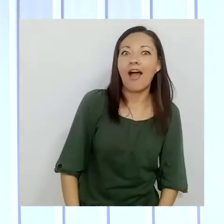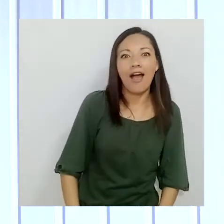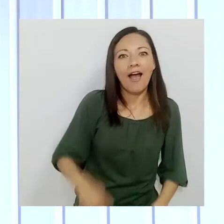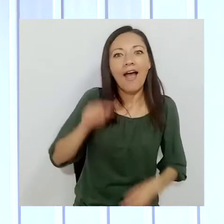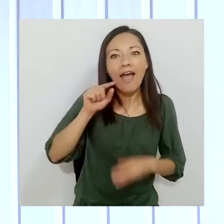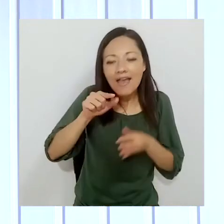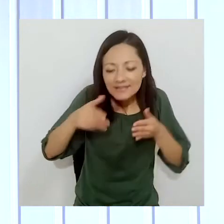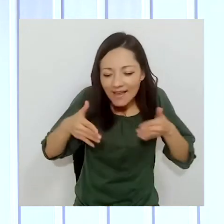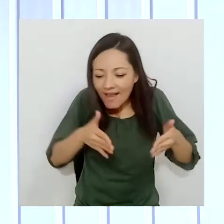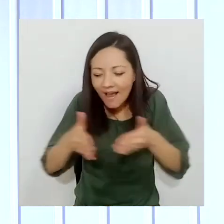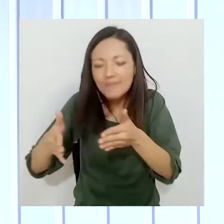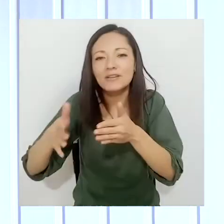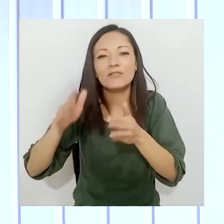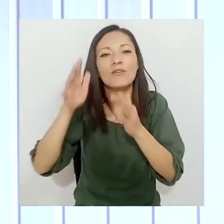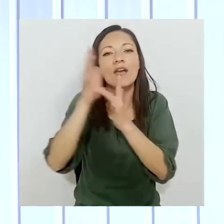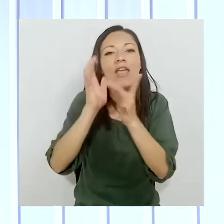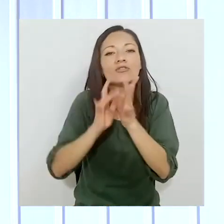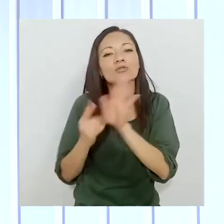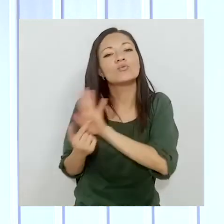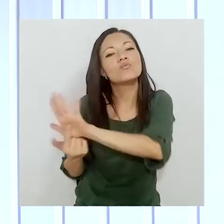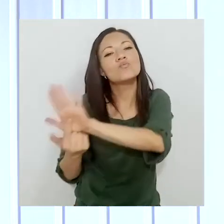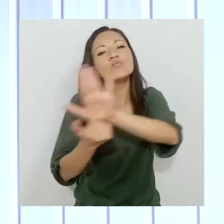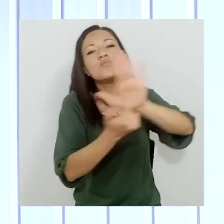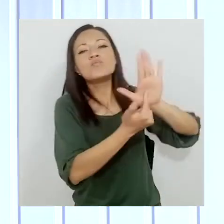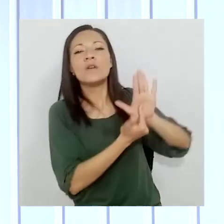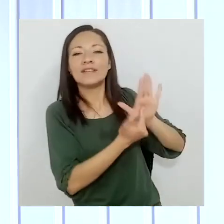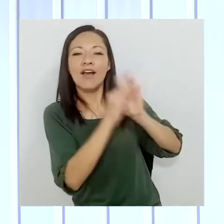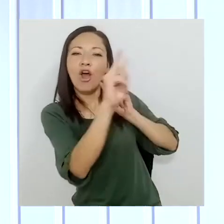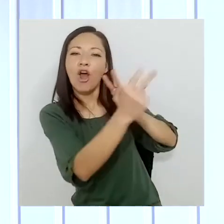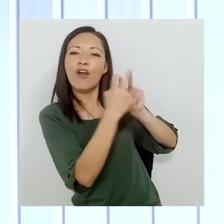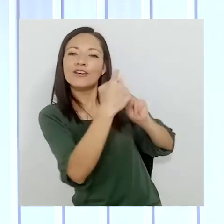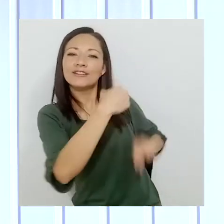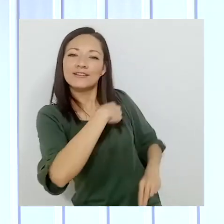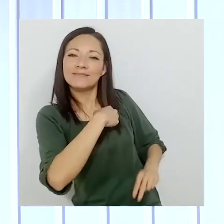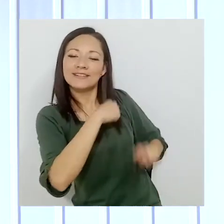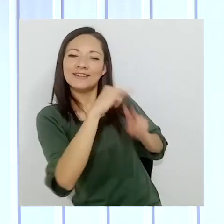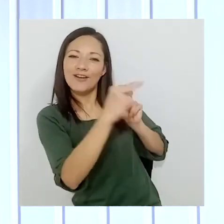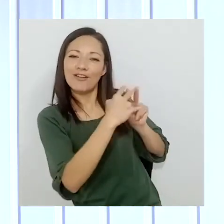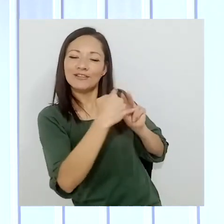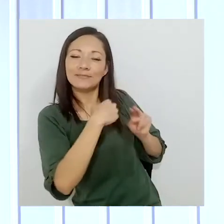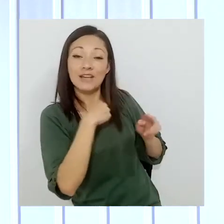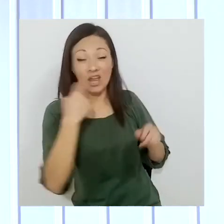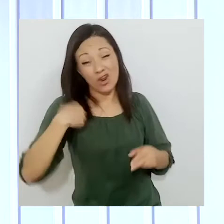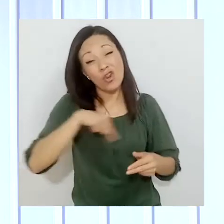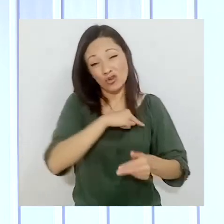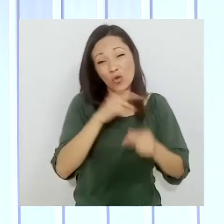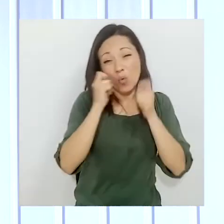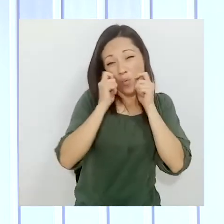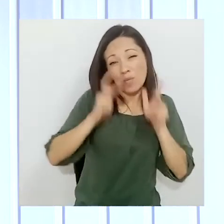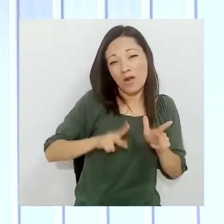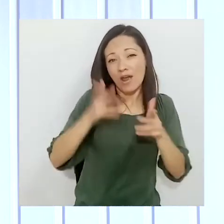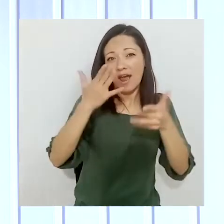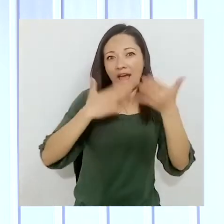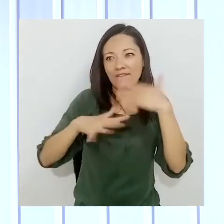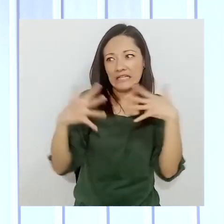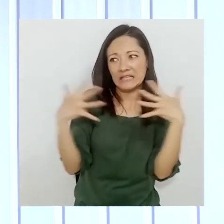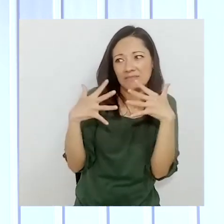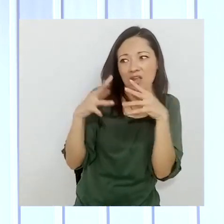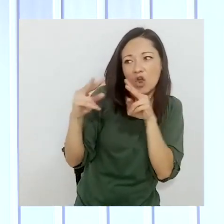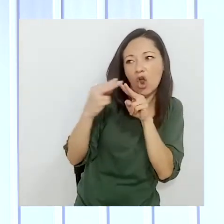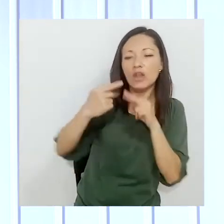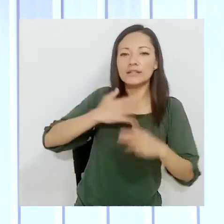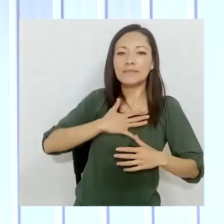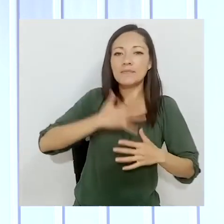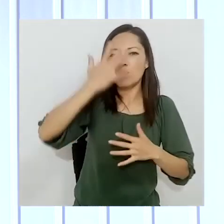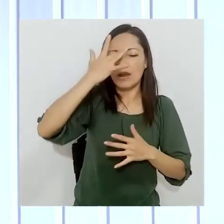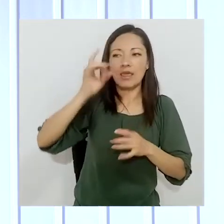Él no se está... Miren, nosotros a veces tenemos miedo de dejarnos conocer, porque nos da miedo que nos hieran,